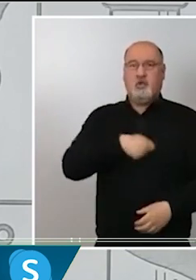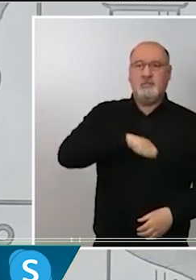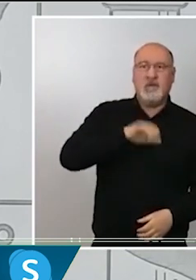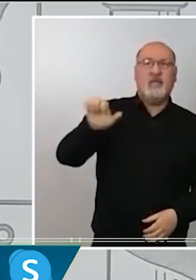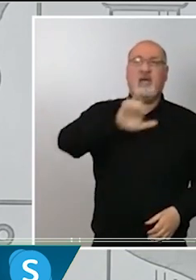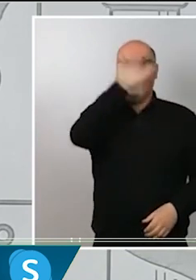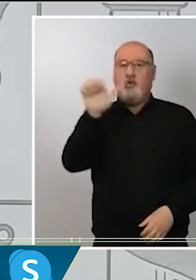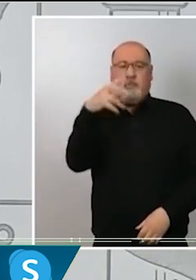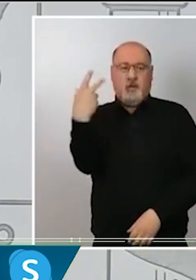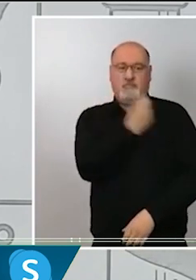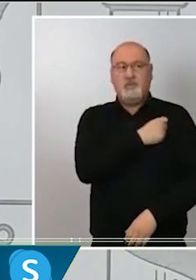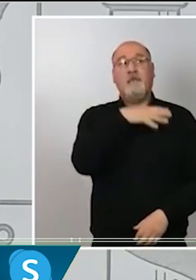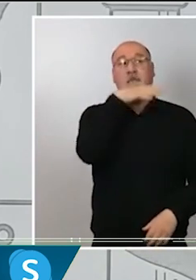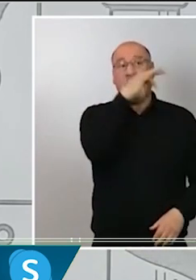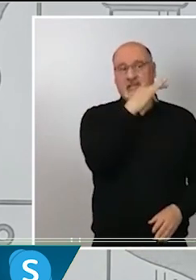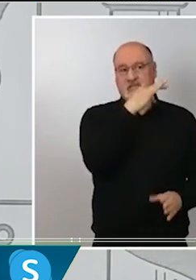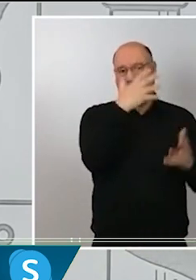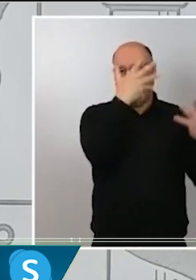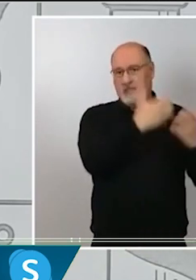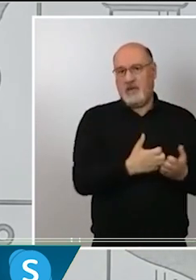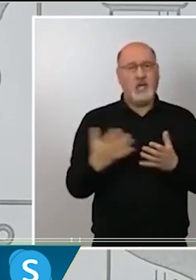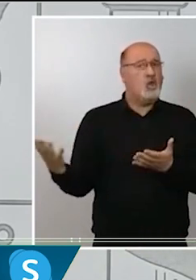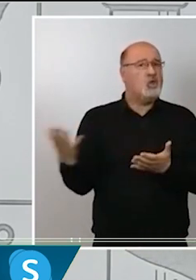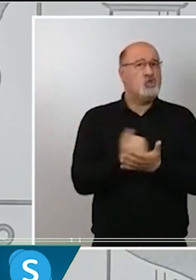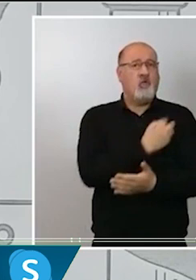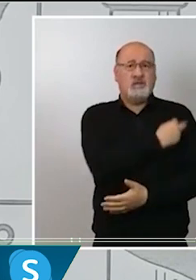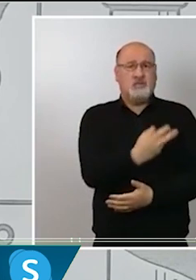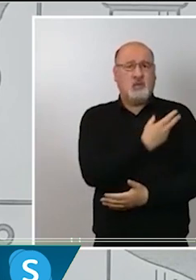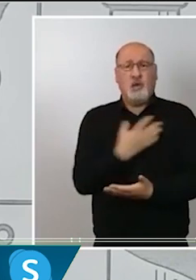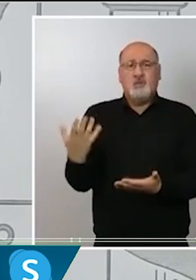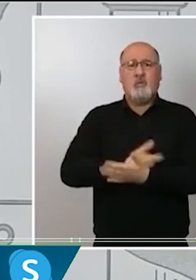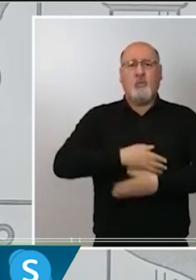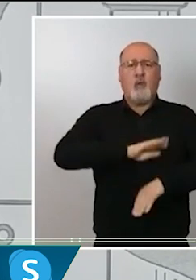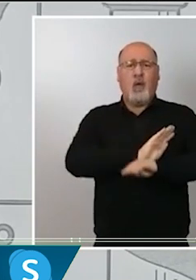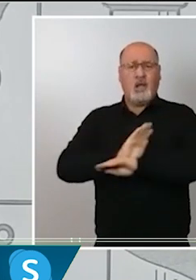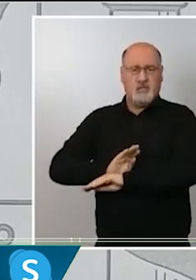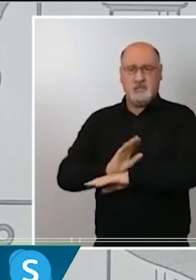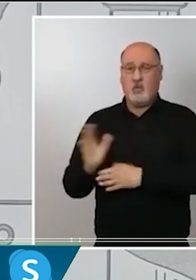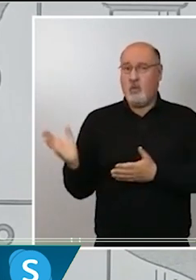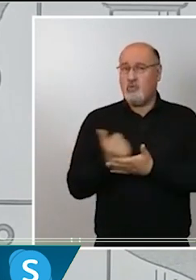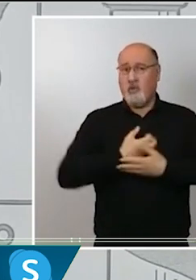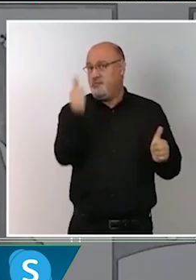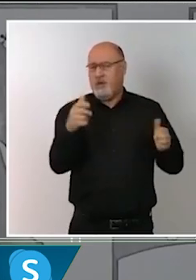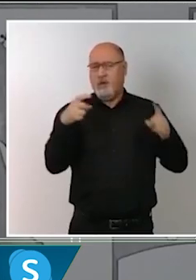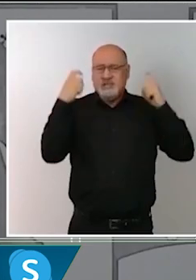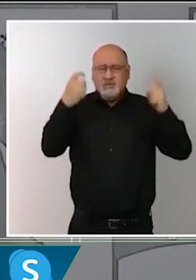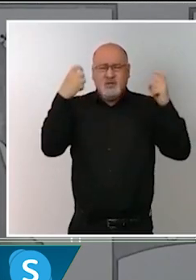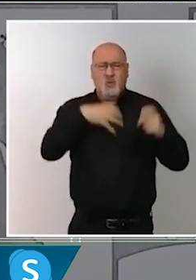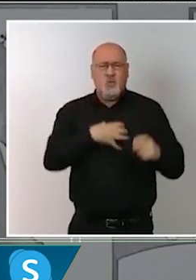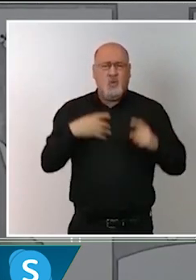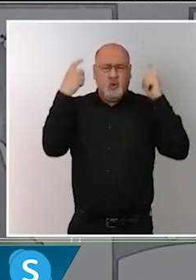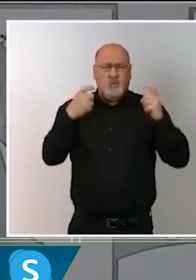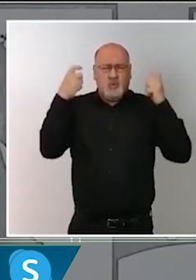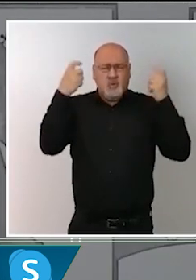se ha producido un movimiento del electorado en ese sentido, porque si no, no se pueden dar tantas coincidencias, y si no,